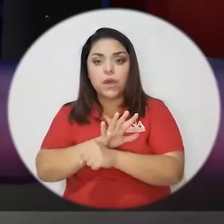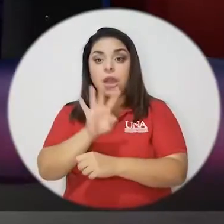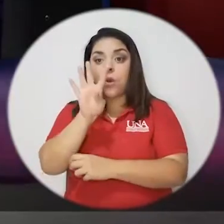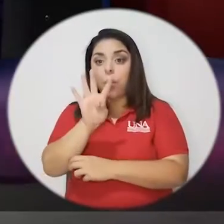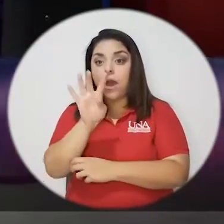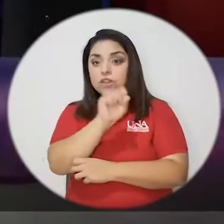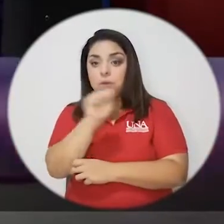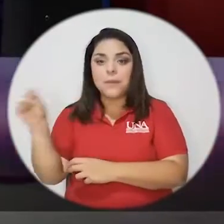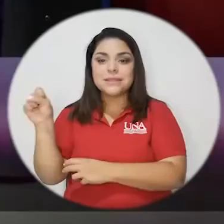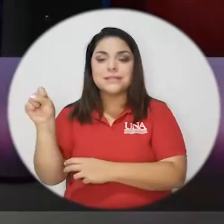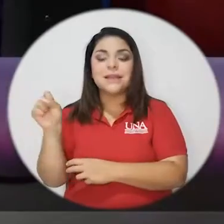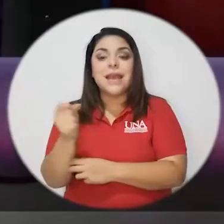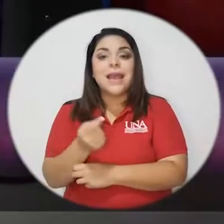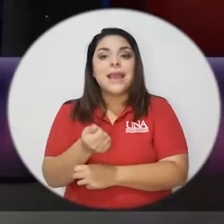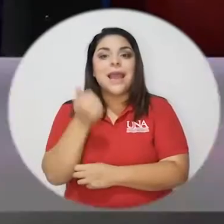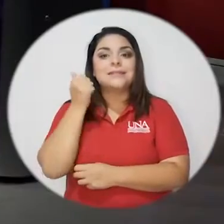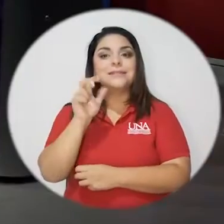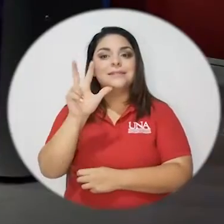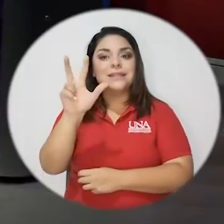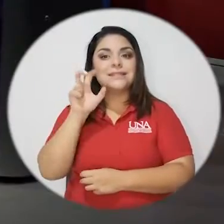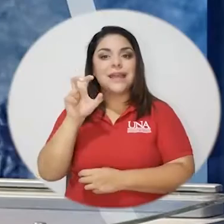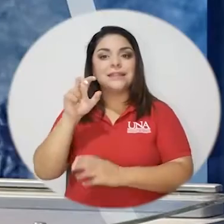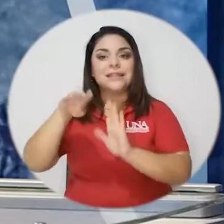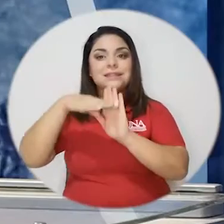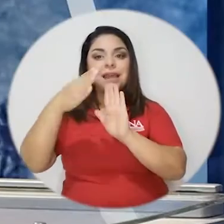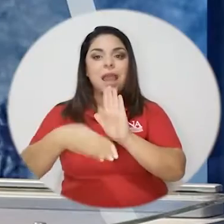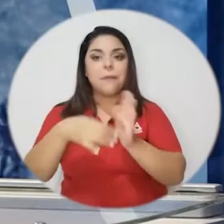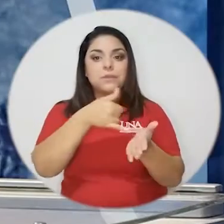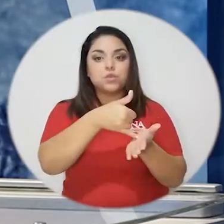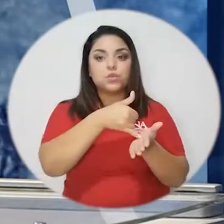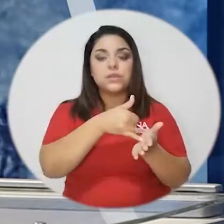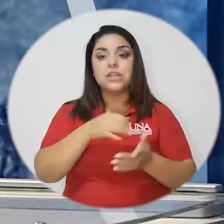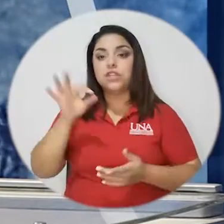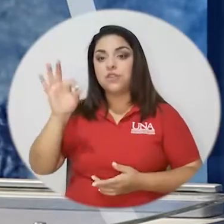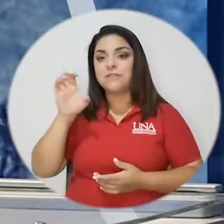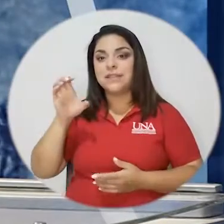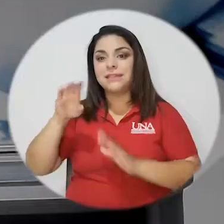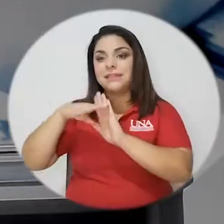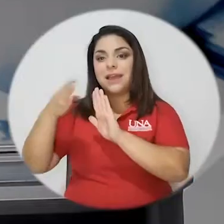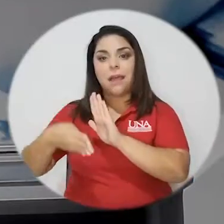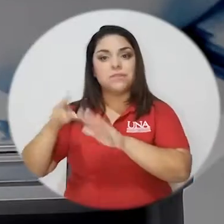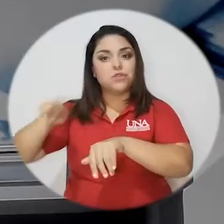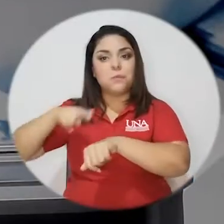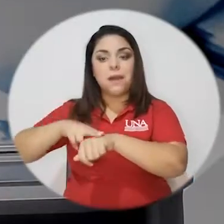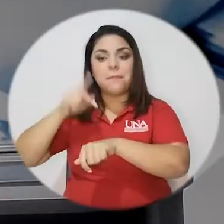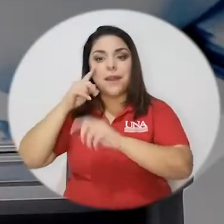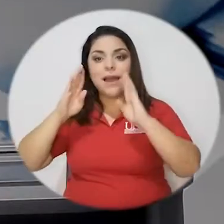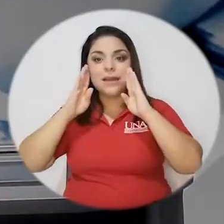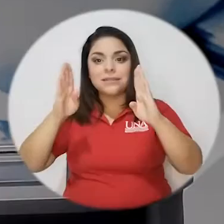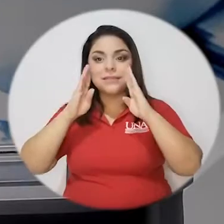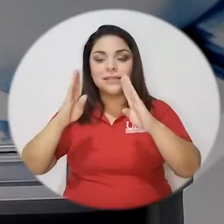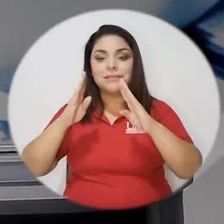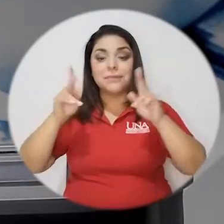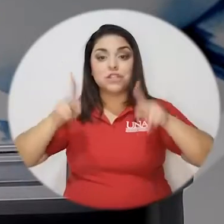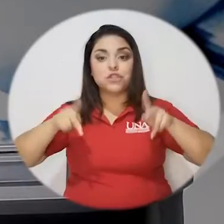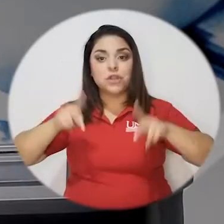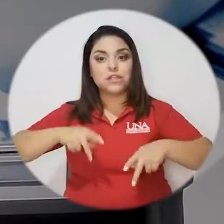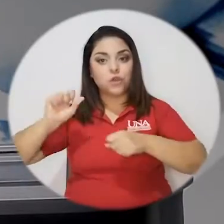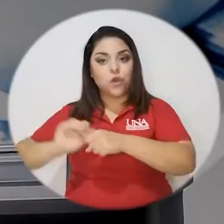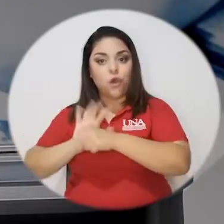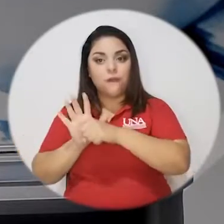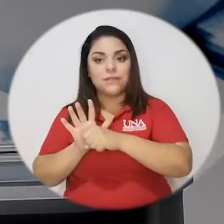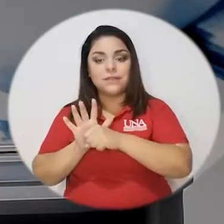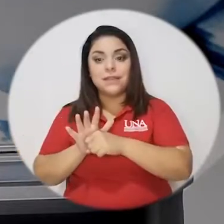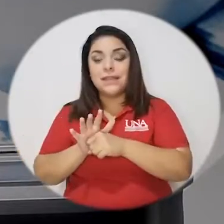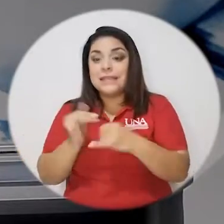en cuestión de 4 meses ya estábamos en casi 300 camas UCI y 900 camas en general